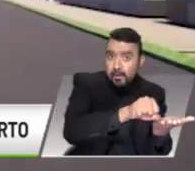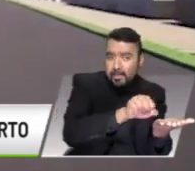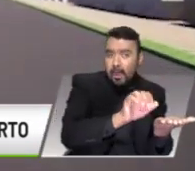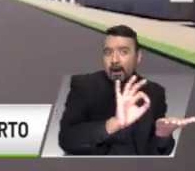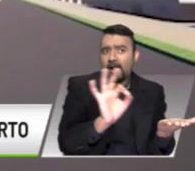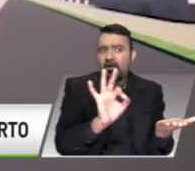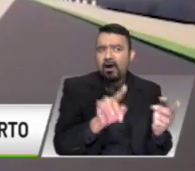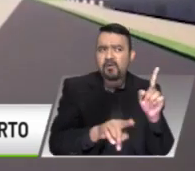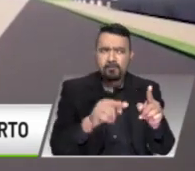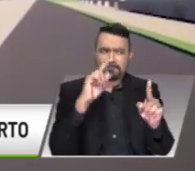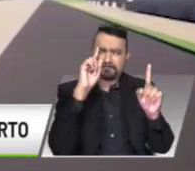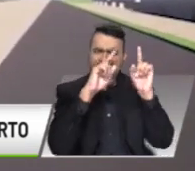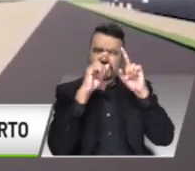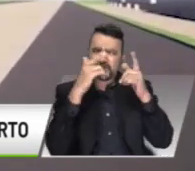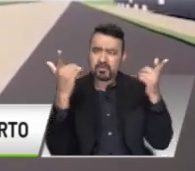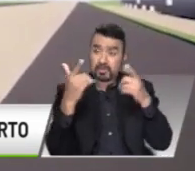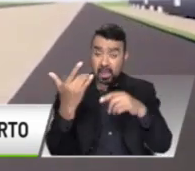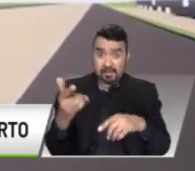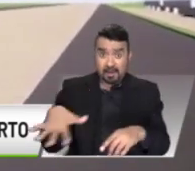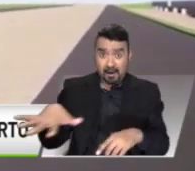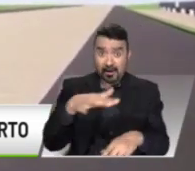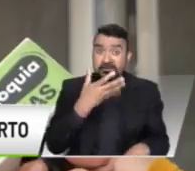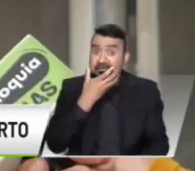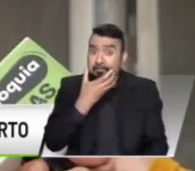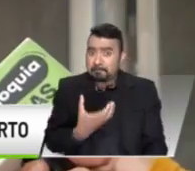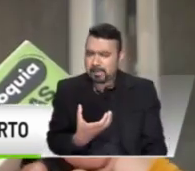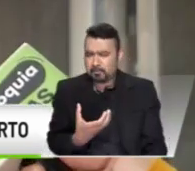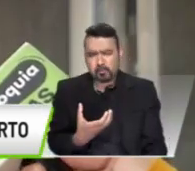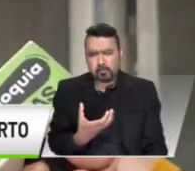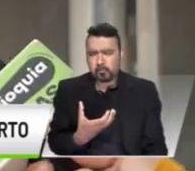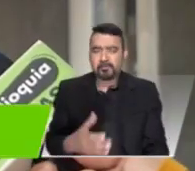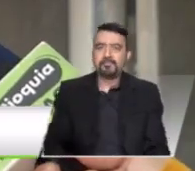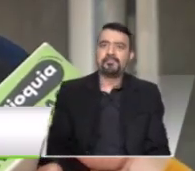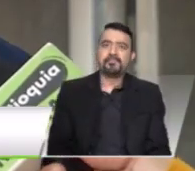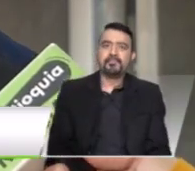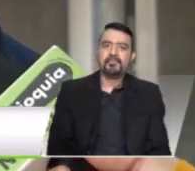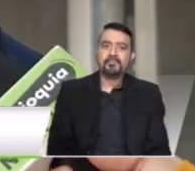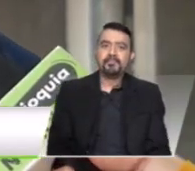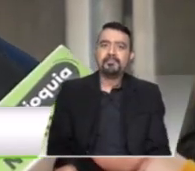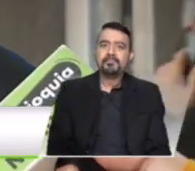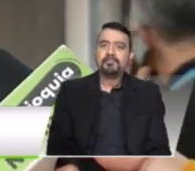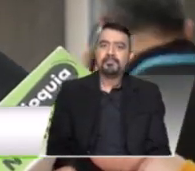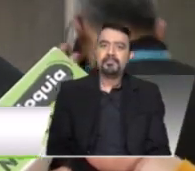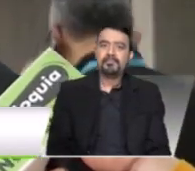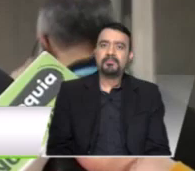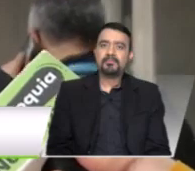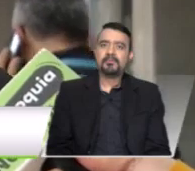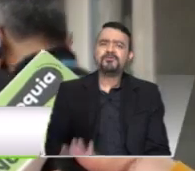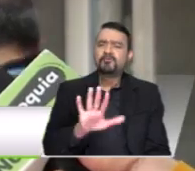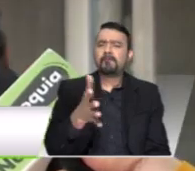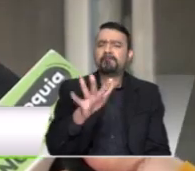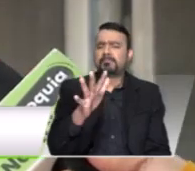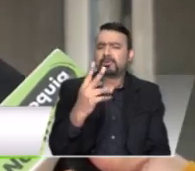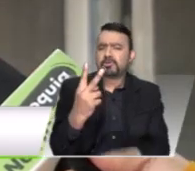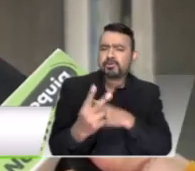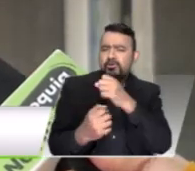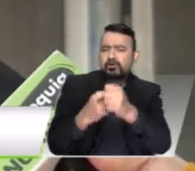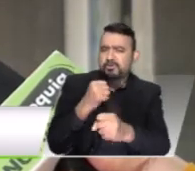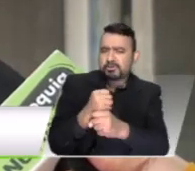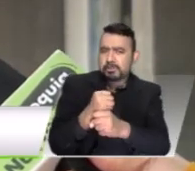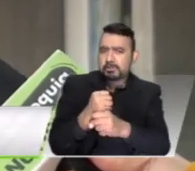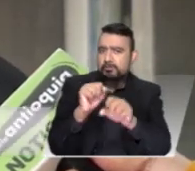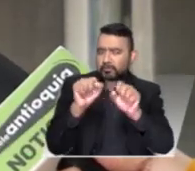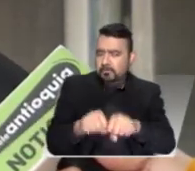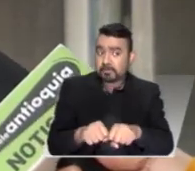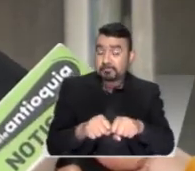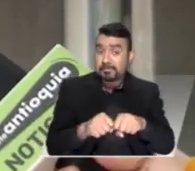propuesta de construirlo en San Pedro de los Milagros. El tema de zona franca podemos estar hablando de unos 2 años, el tema del